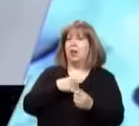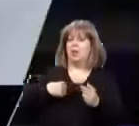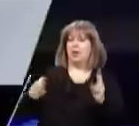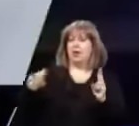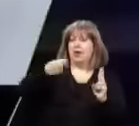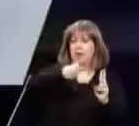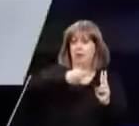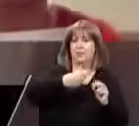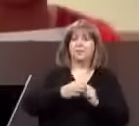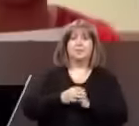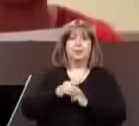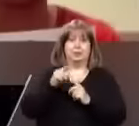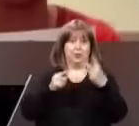Lucio.